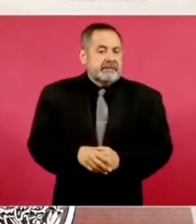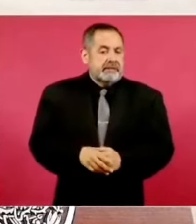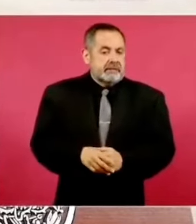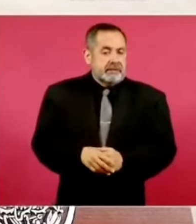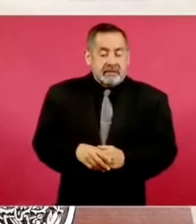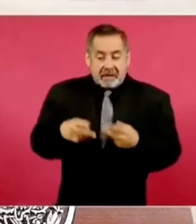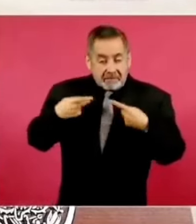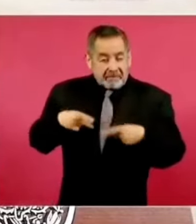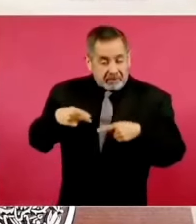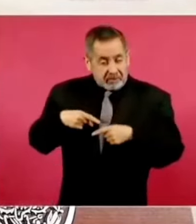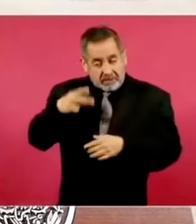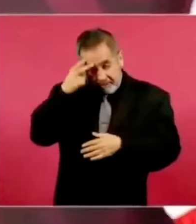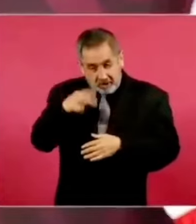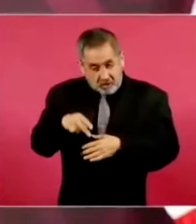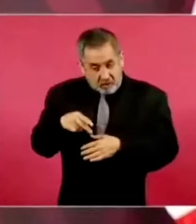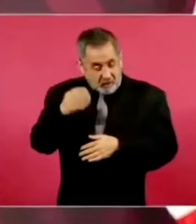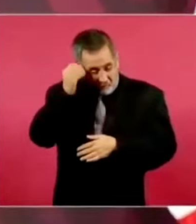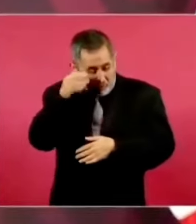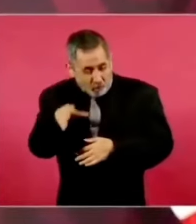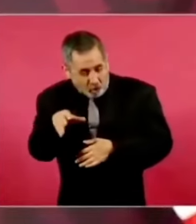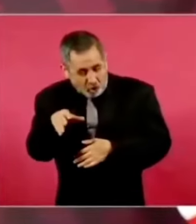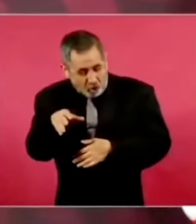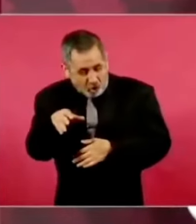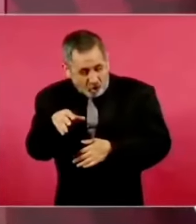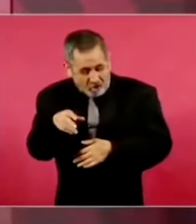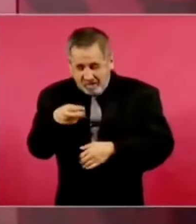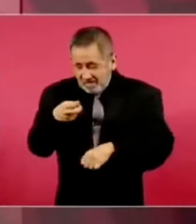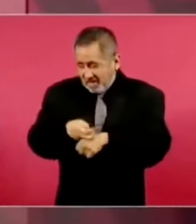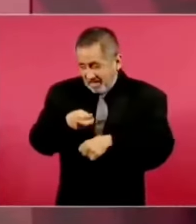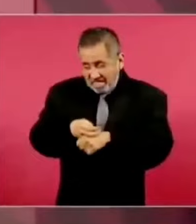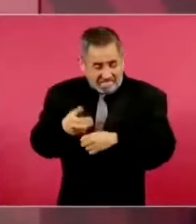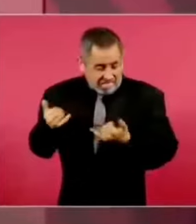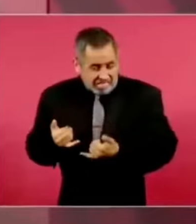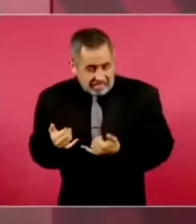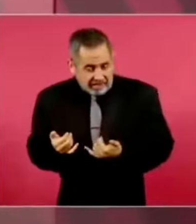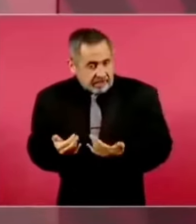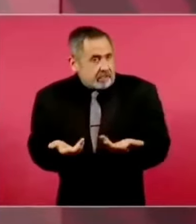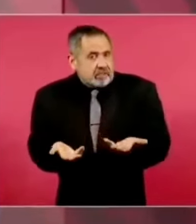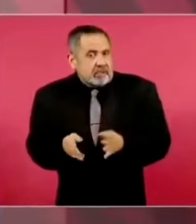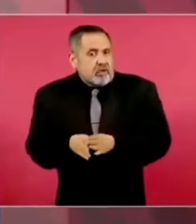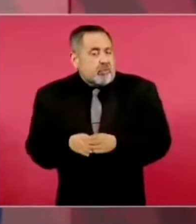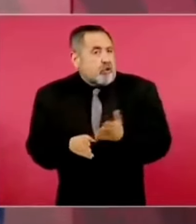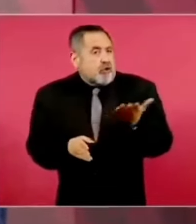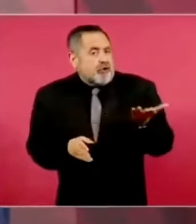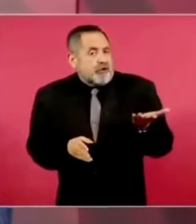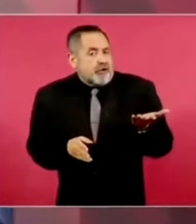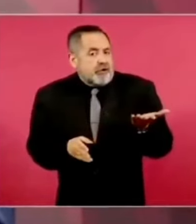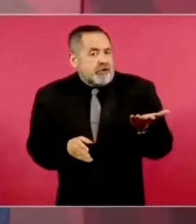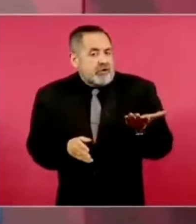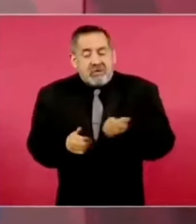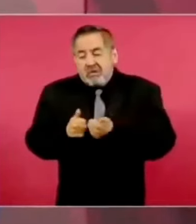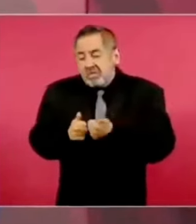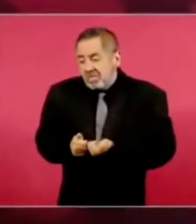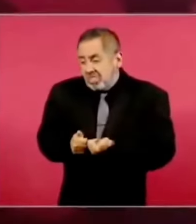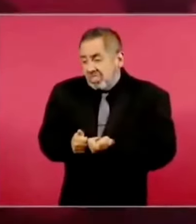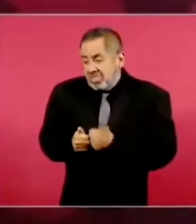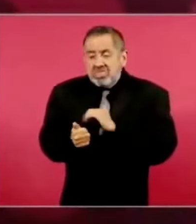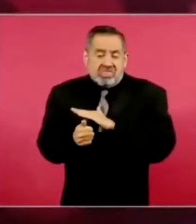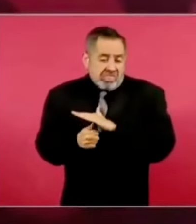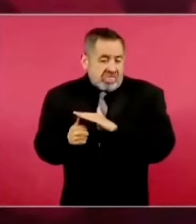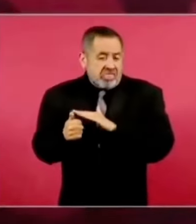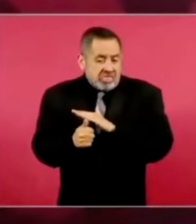México fuese un pueblo flojo indolente no saldría adelante en ninguna